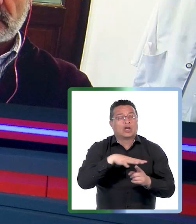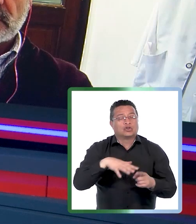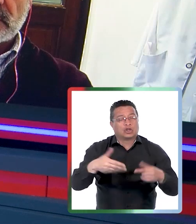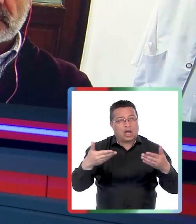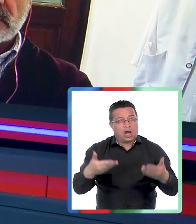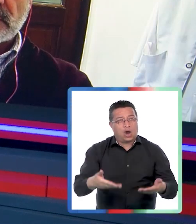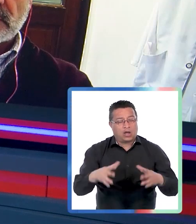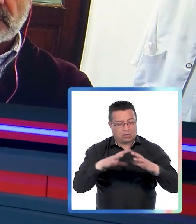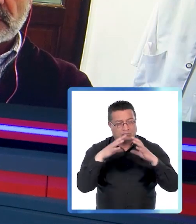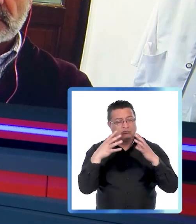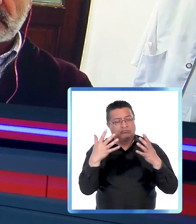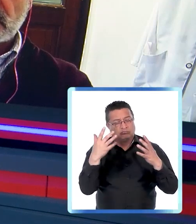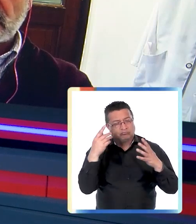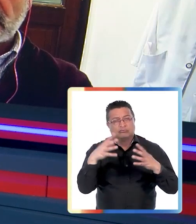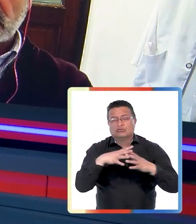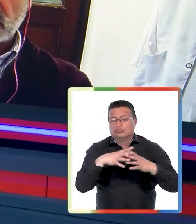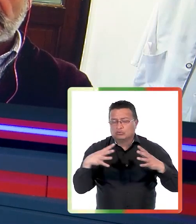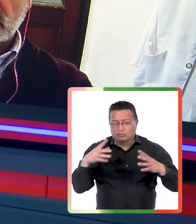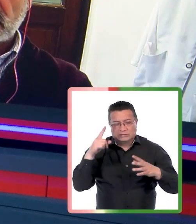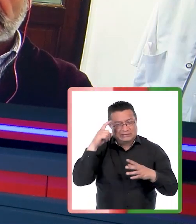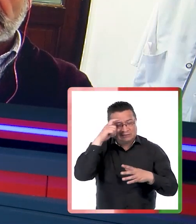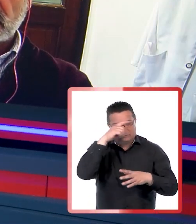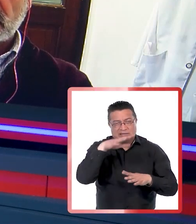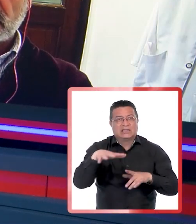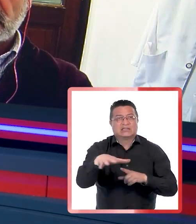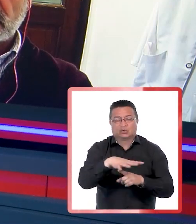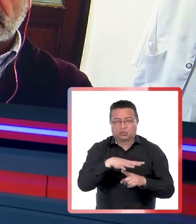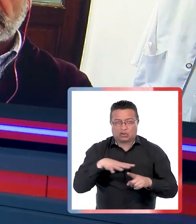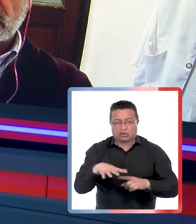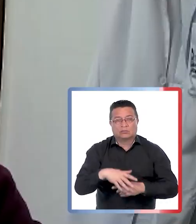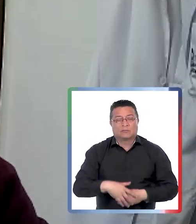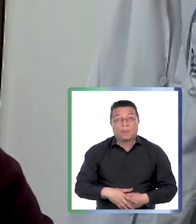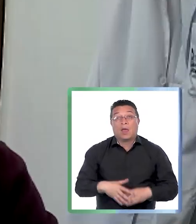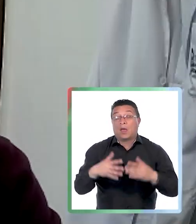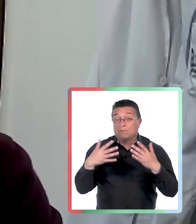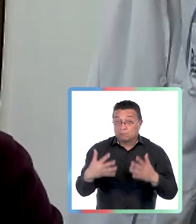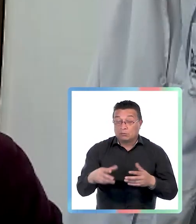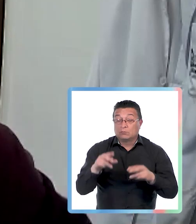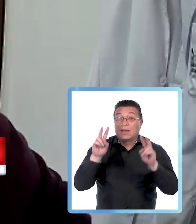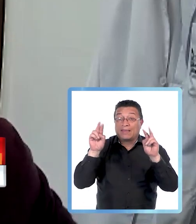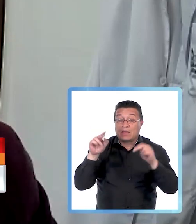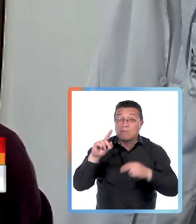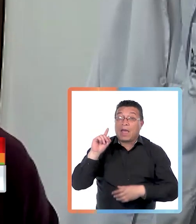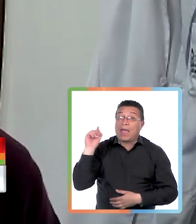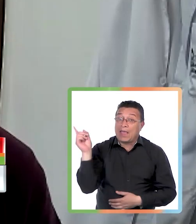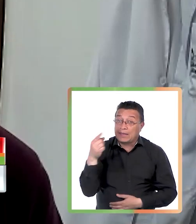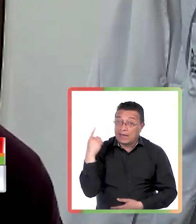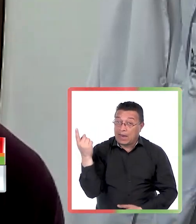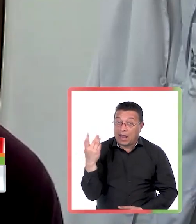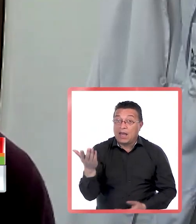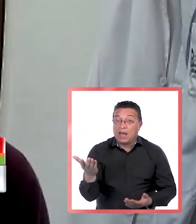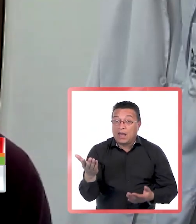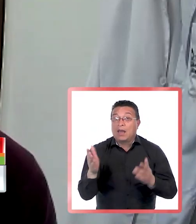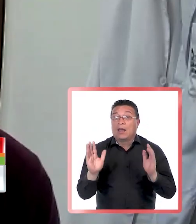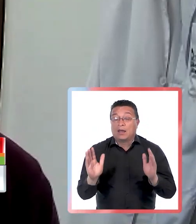poco en la que hoy nos englobamos con esta tan compleja enfermedad. Bueno, a ver, en términos